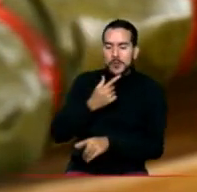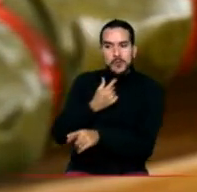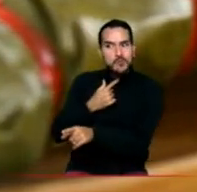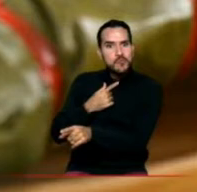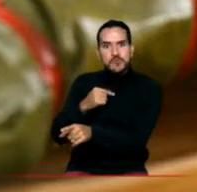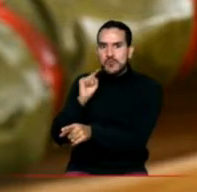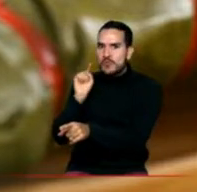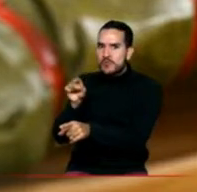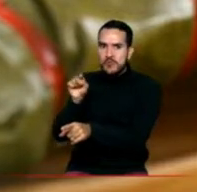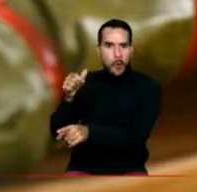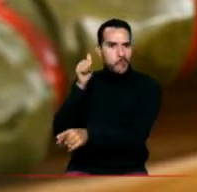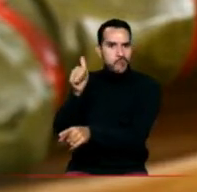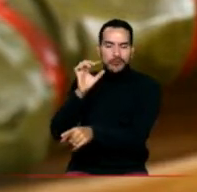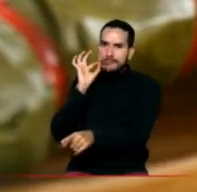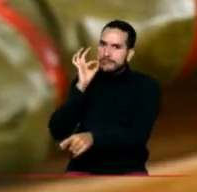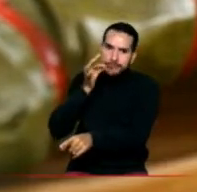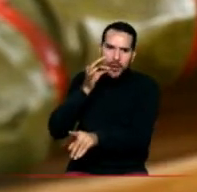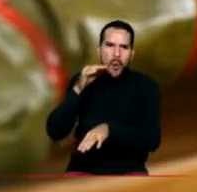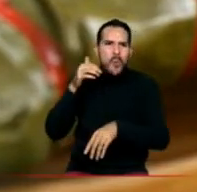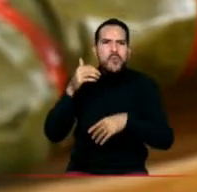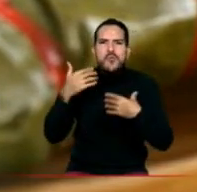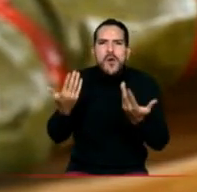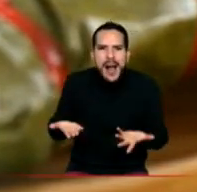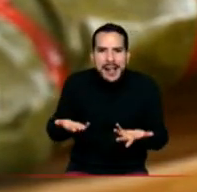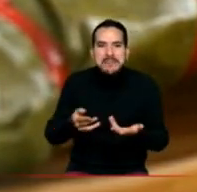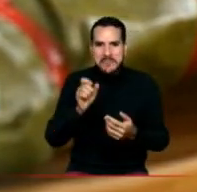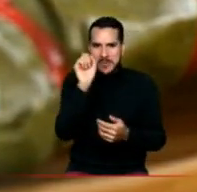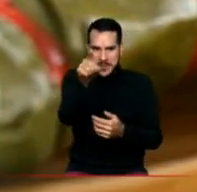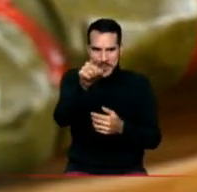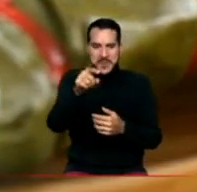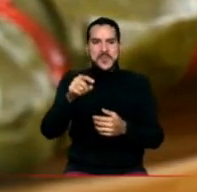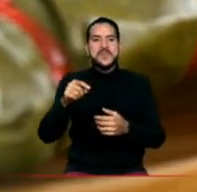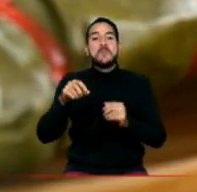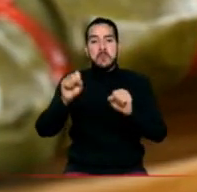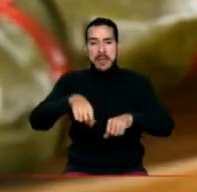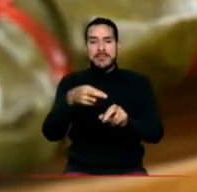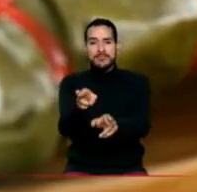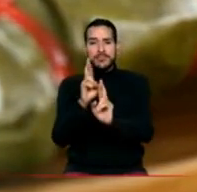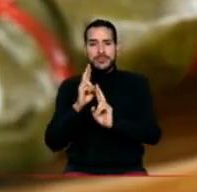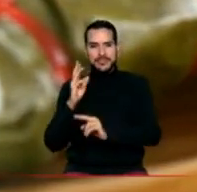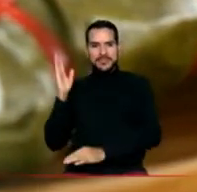de nuestras redes sociales, por supuesto, y de nuestra línea de WhatsApp.